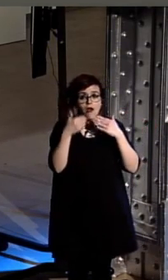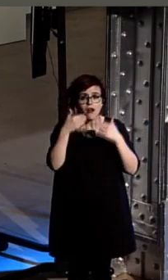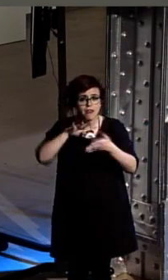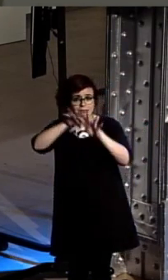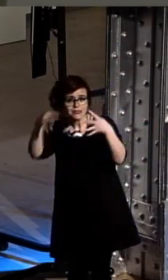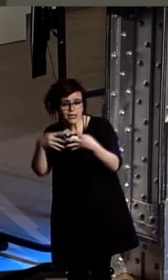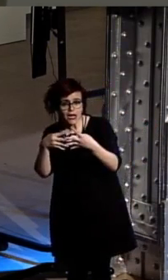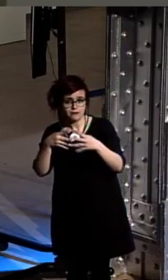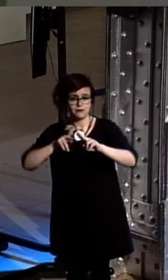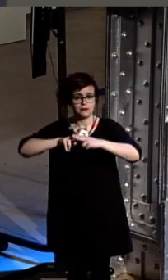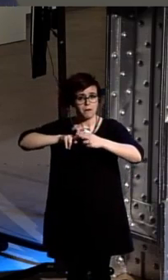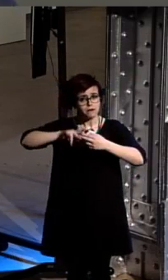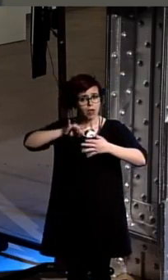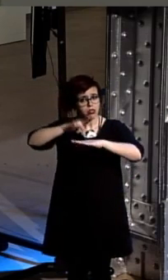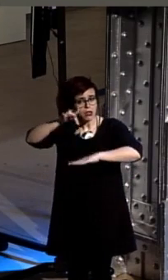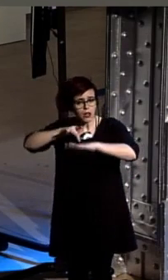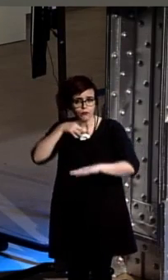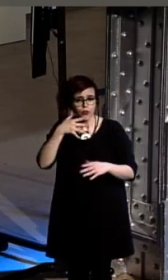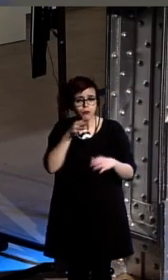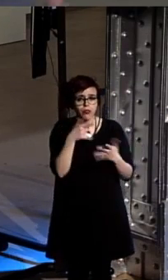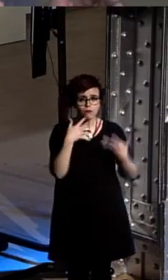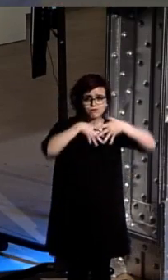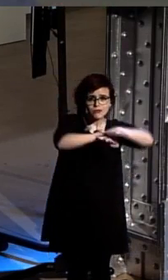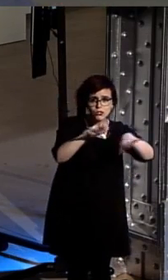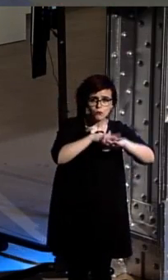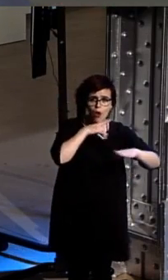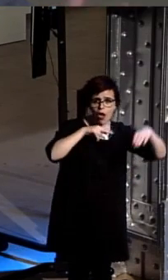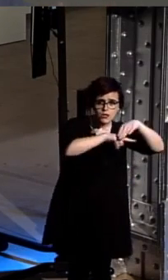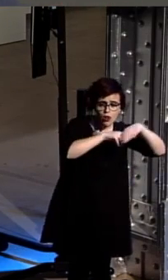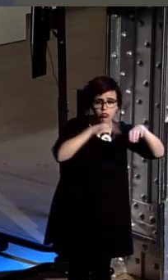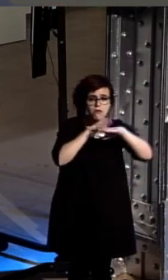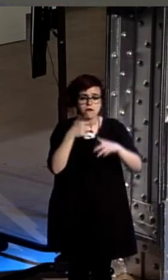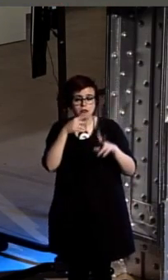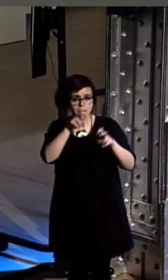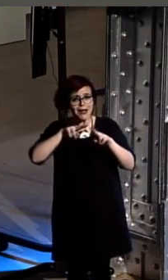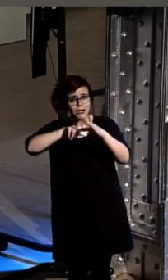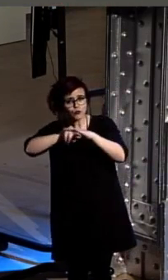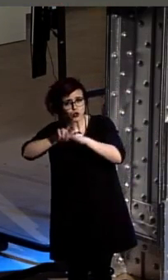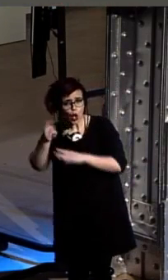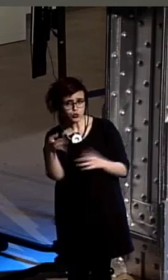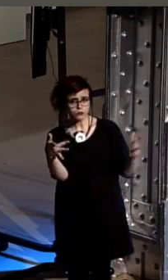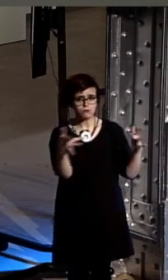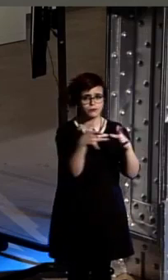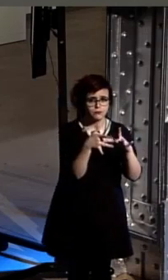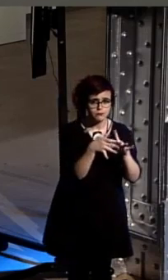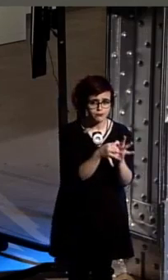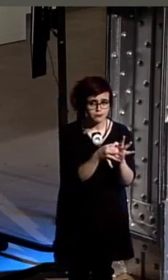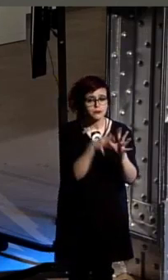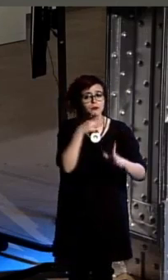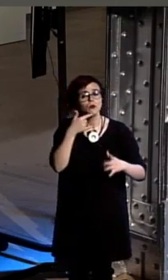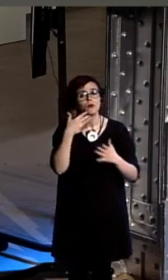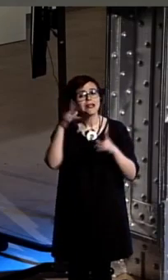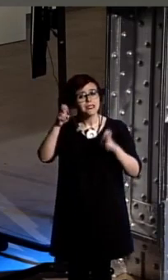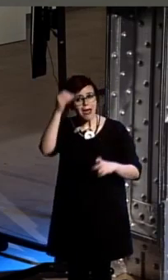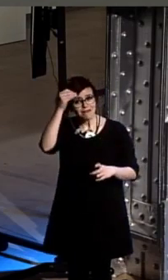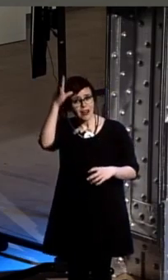hemos reducido los precios de estas tecnologías y es mucho más fácil integrarlas. Ahora mismo muchas empresas tienen datos de